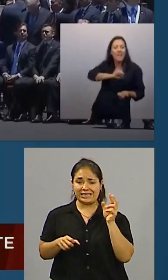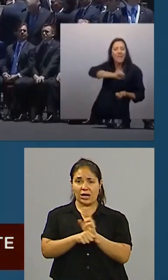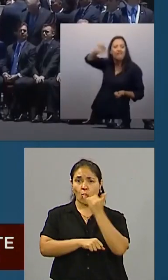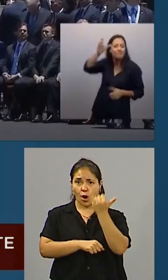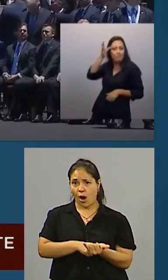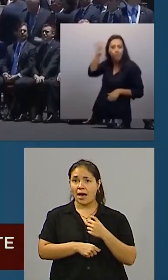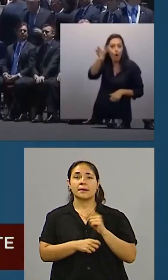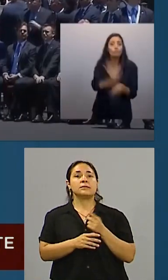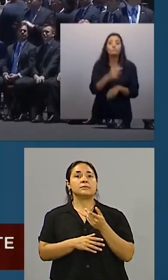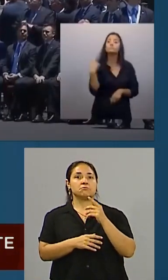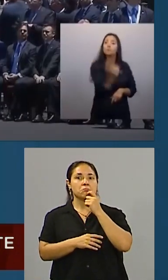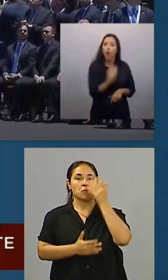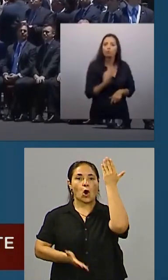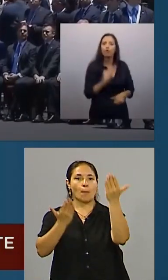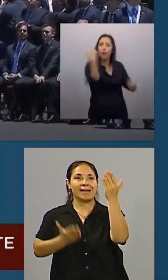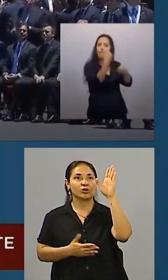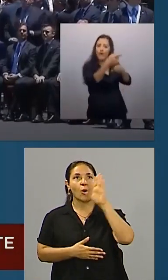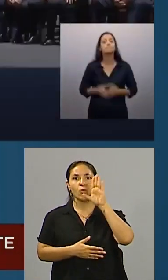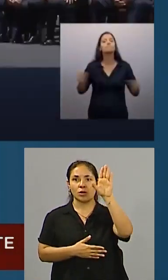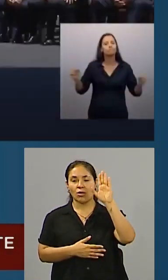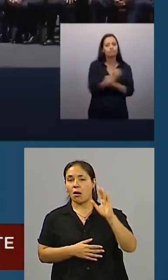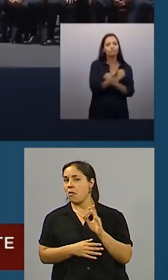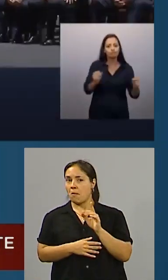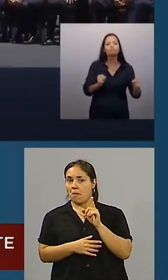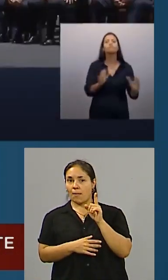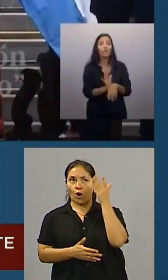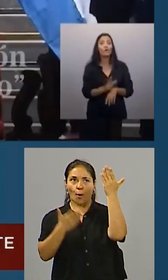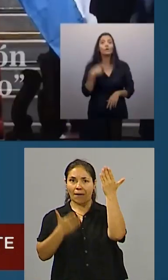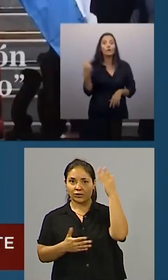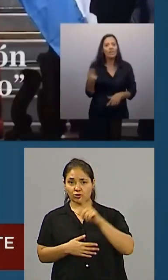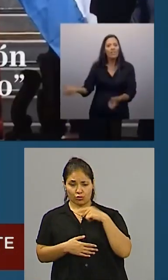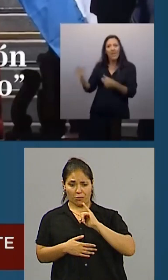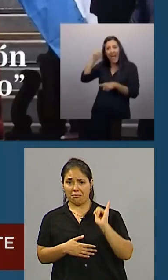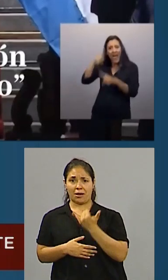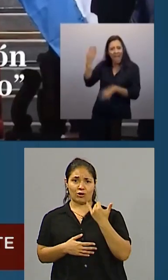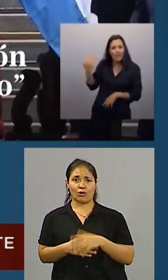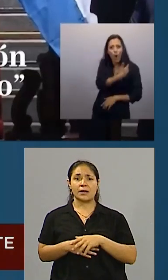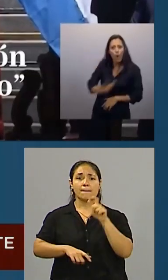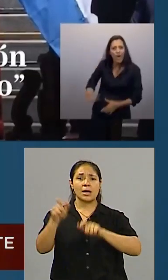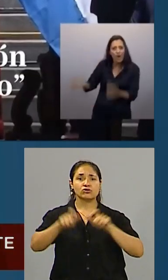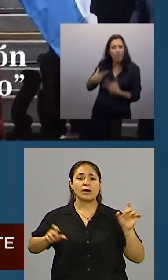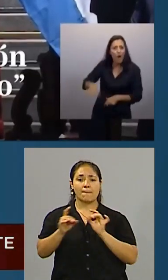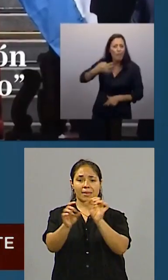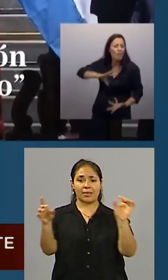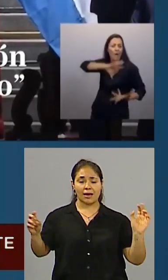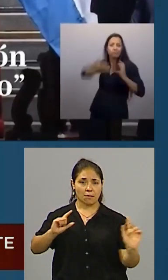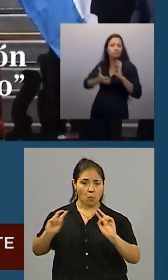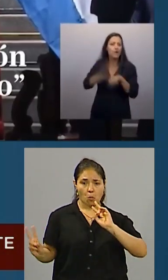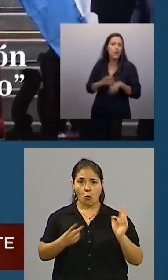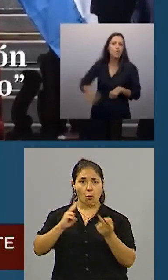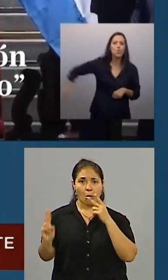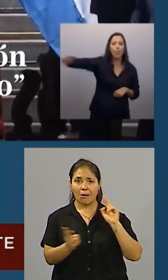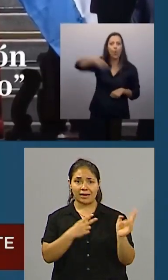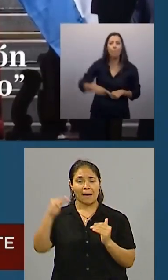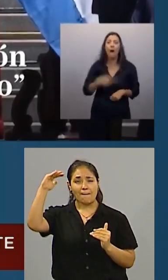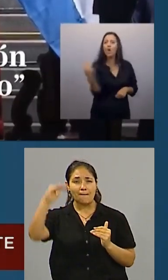Unidos, la cantidad de muertos durante la pandemia fue inferior por millón